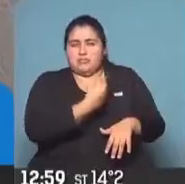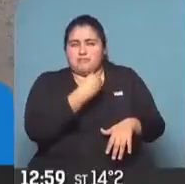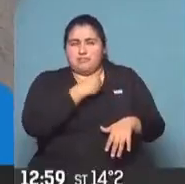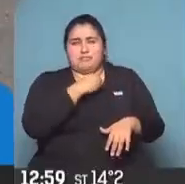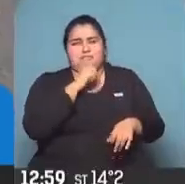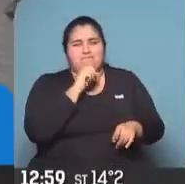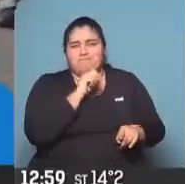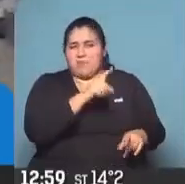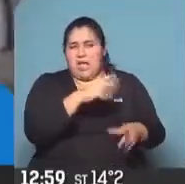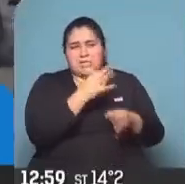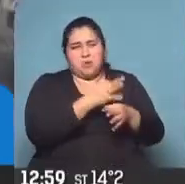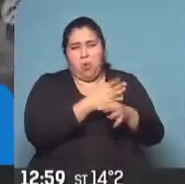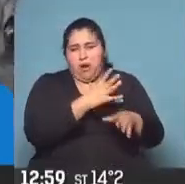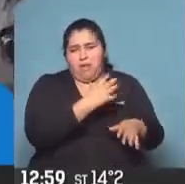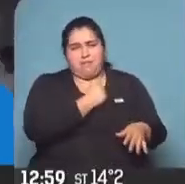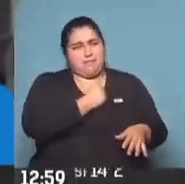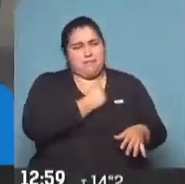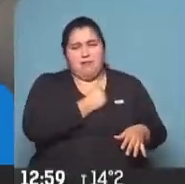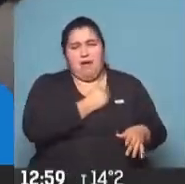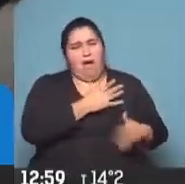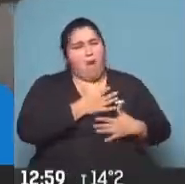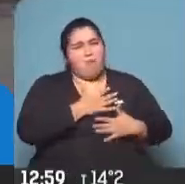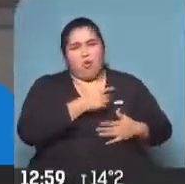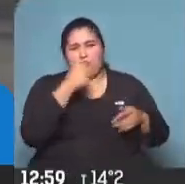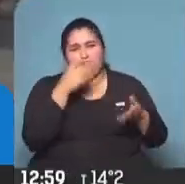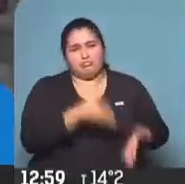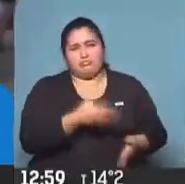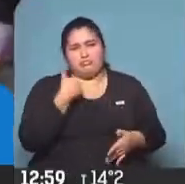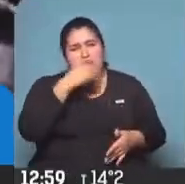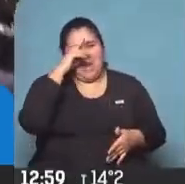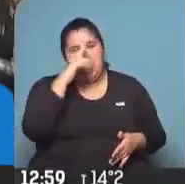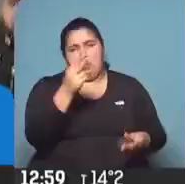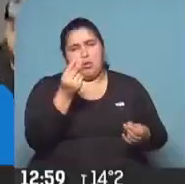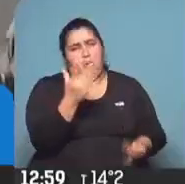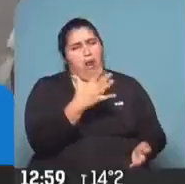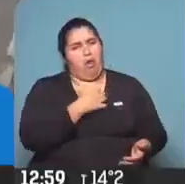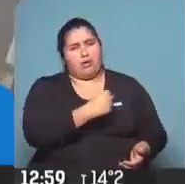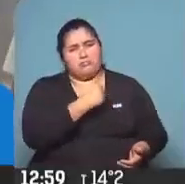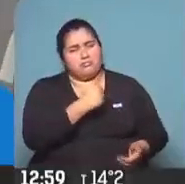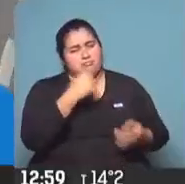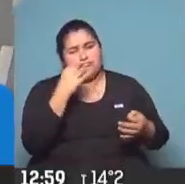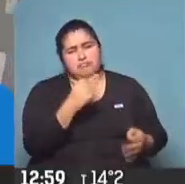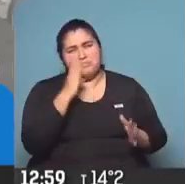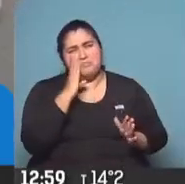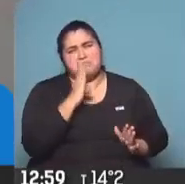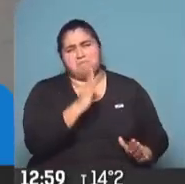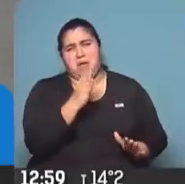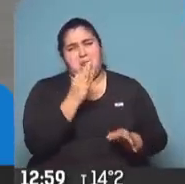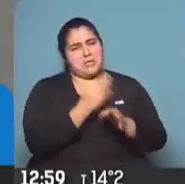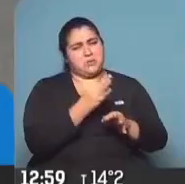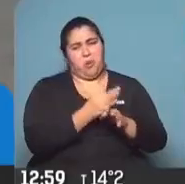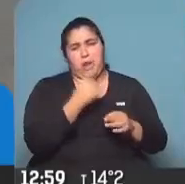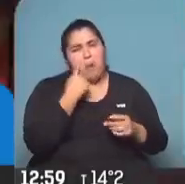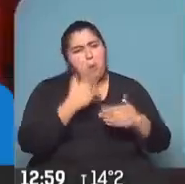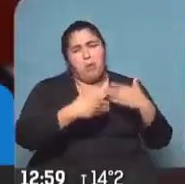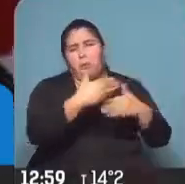escuela manifestados en un profundo amor a la patria y el respeto a los valores esenciales que nutren y mantienen viva a nuestra